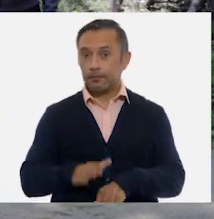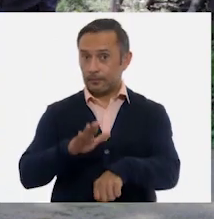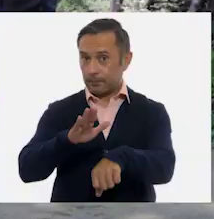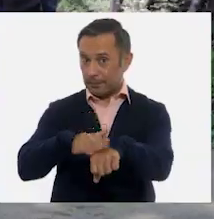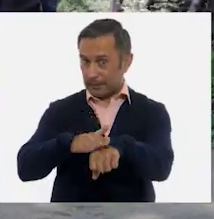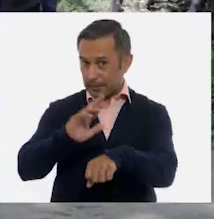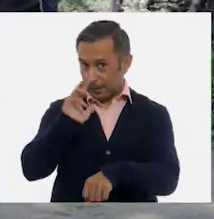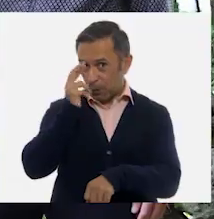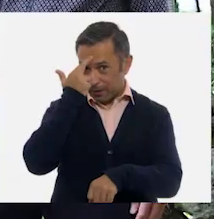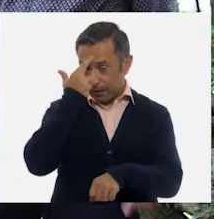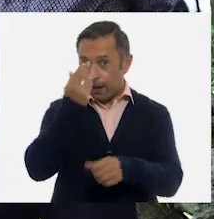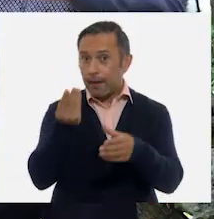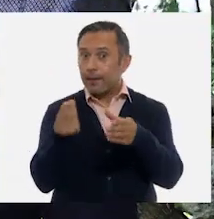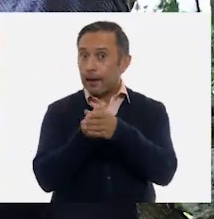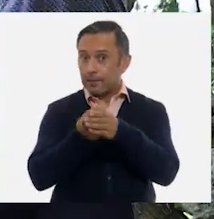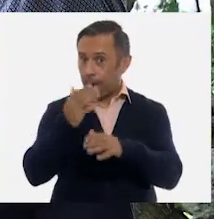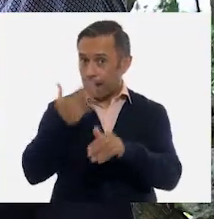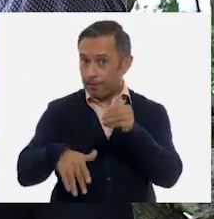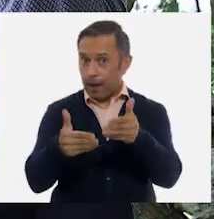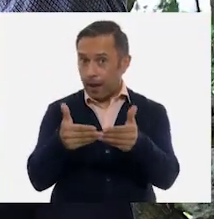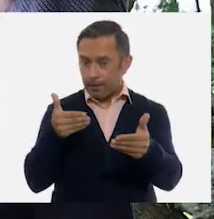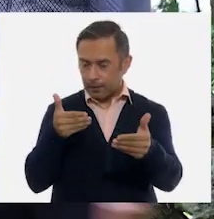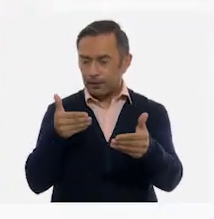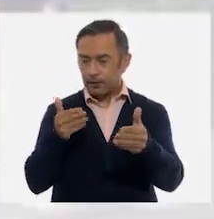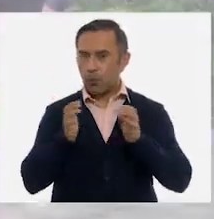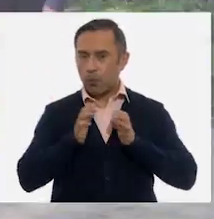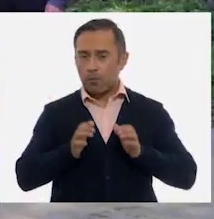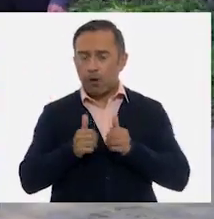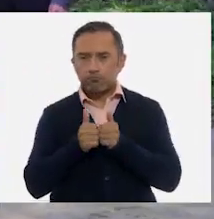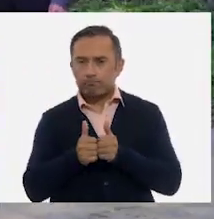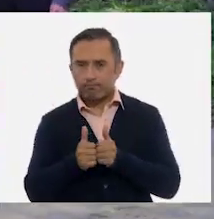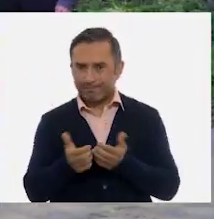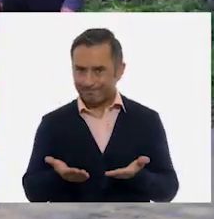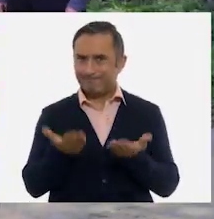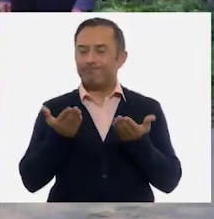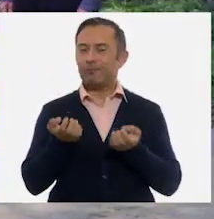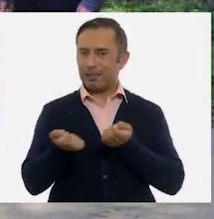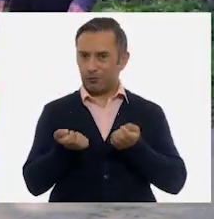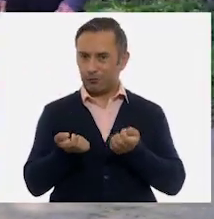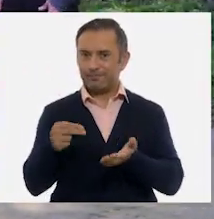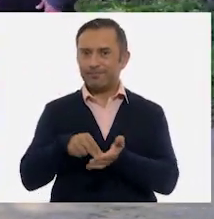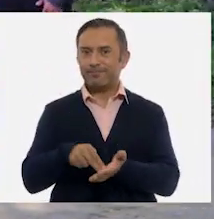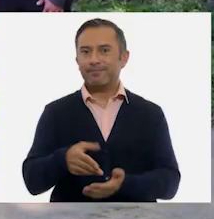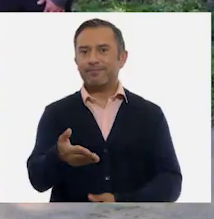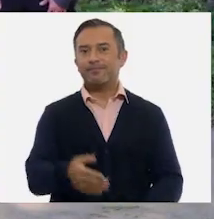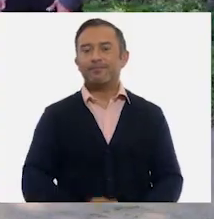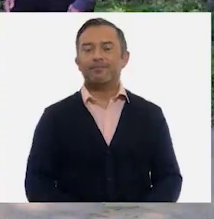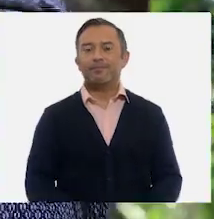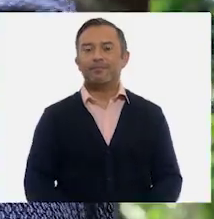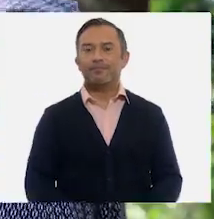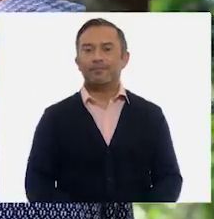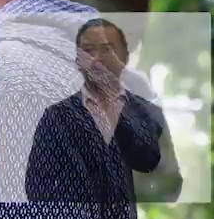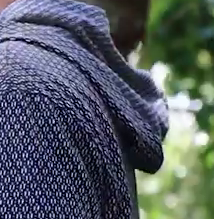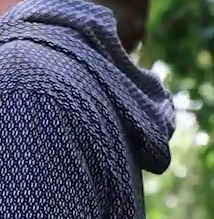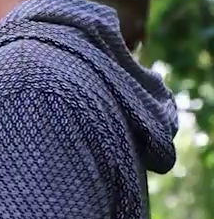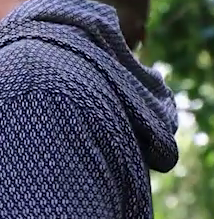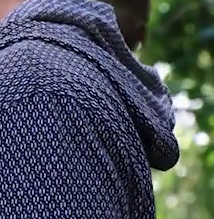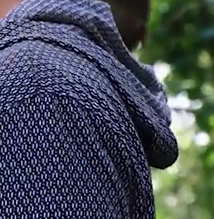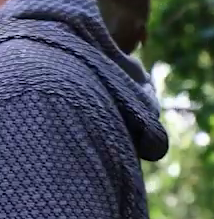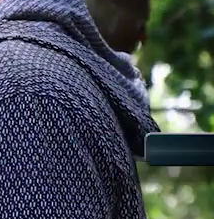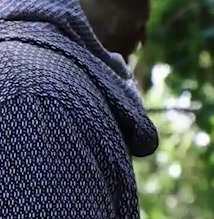Recuerda, entre clase y clase, activa tu cuerpo. Ok, vamos a trabajar pierna.